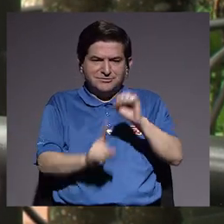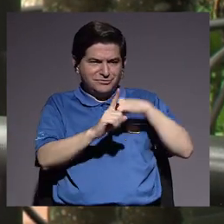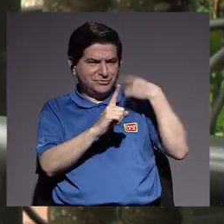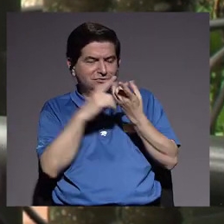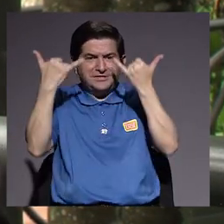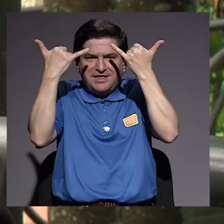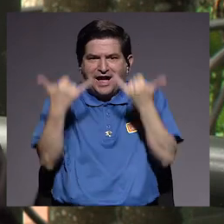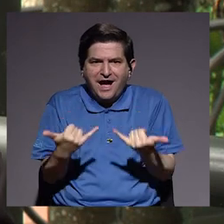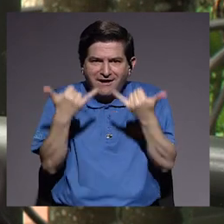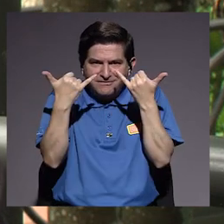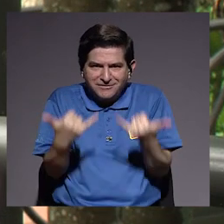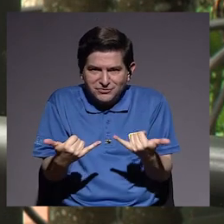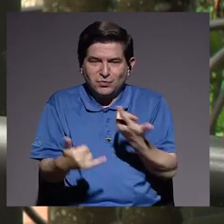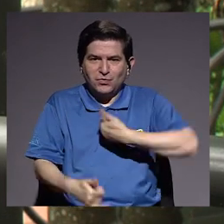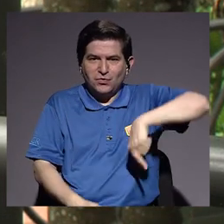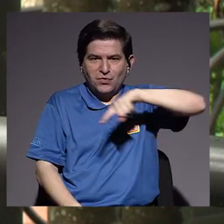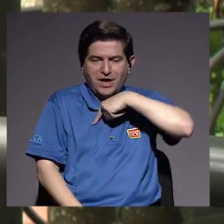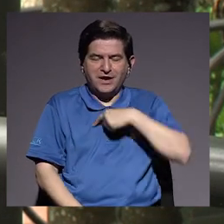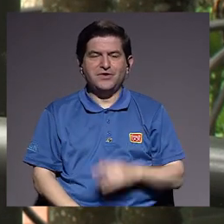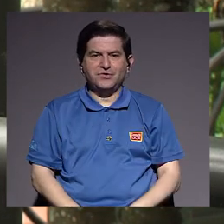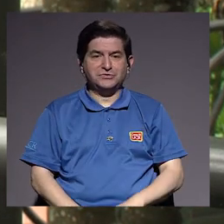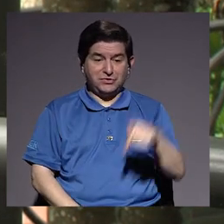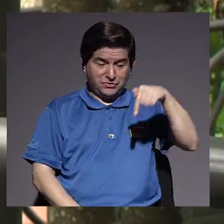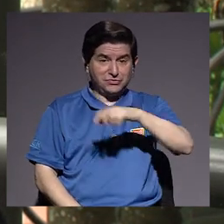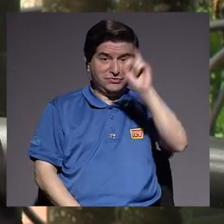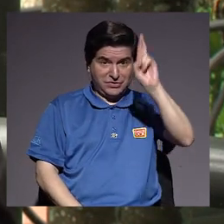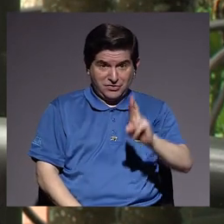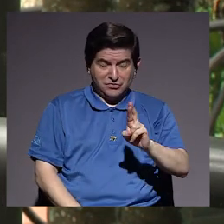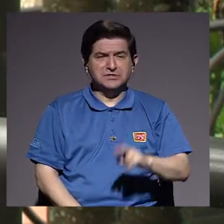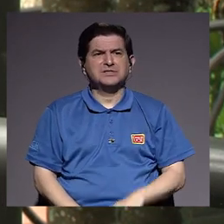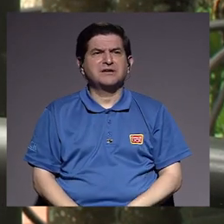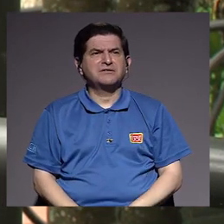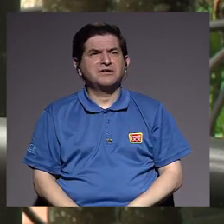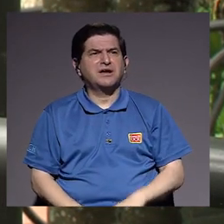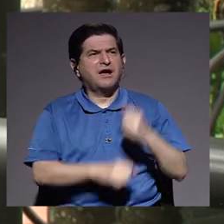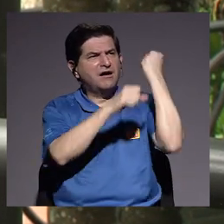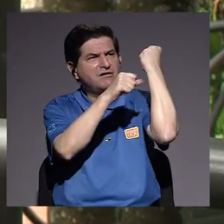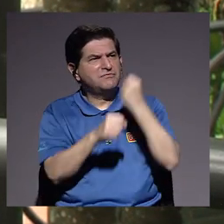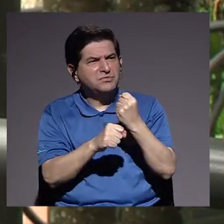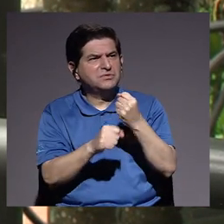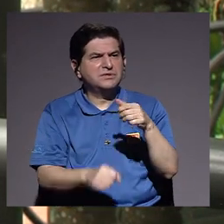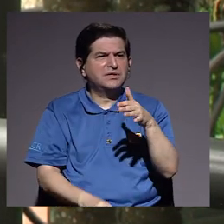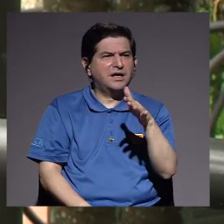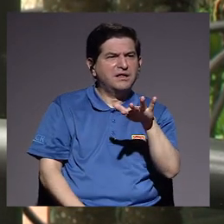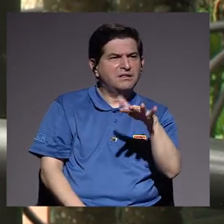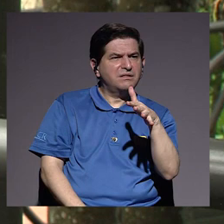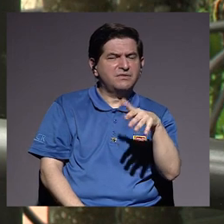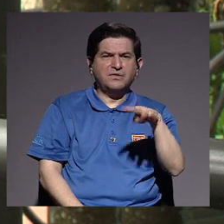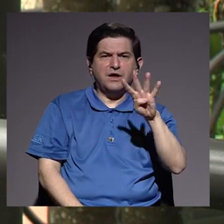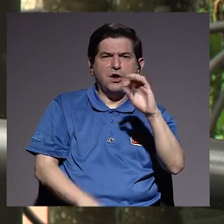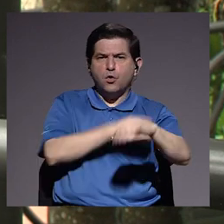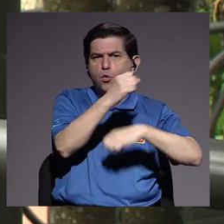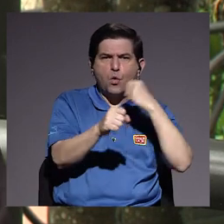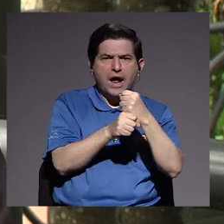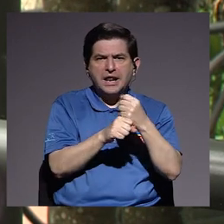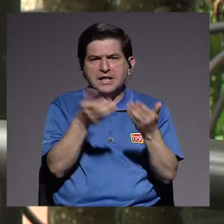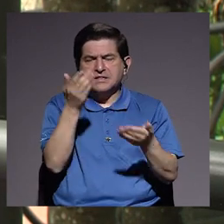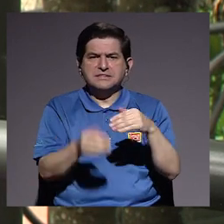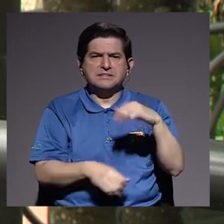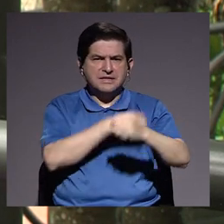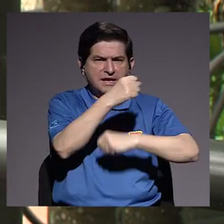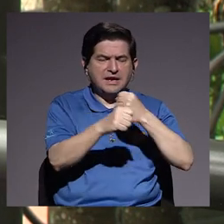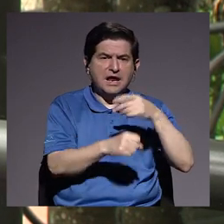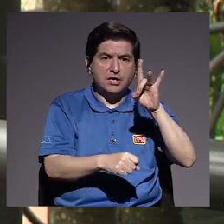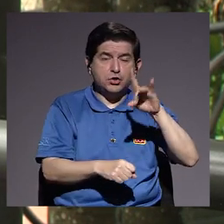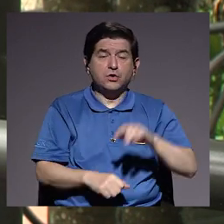contemporánea, la que nosotros vivimos en Costa Rica, que tiene más o menos de haberse fundado, uh-huh, unos 40 años, alrededor de los 80, nace con una crisis, la crisis de